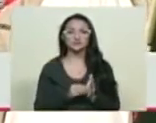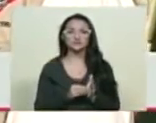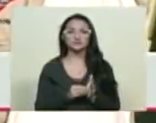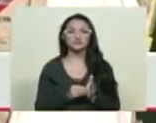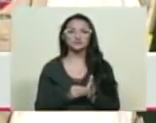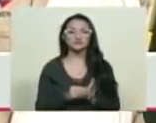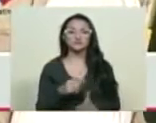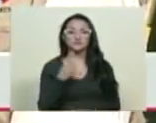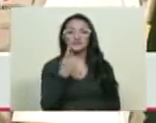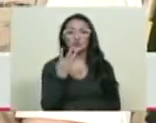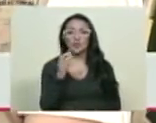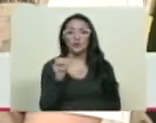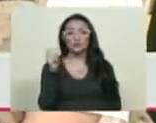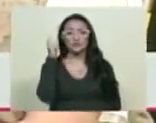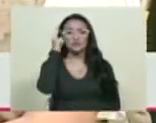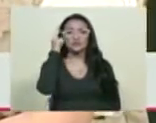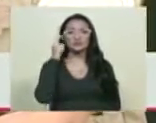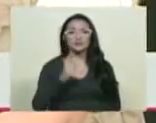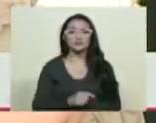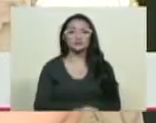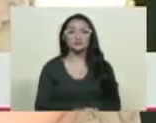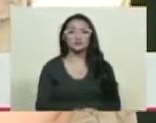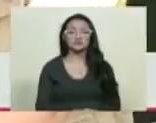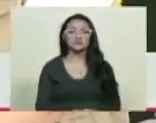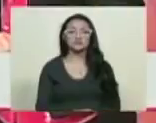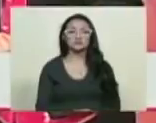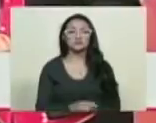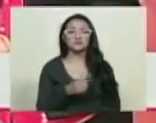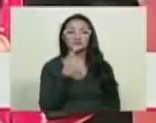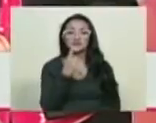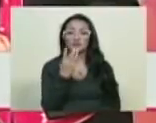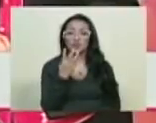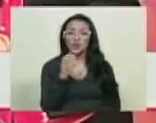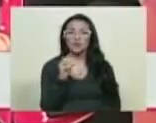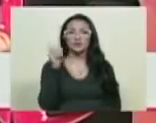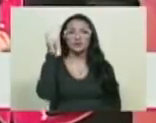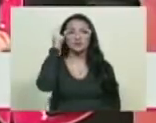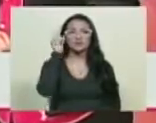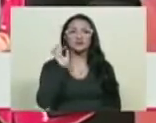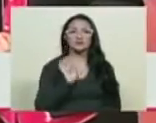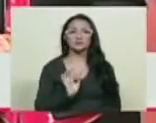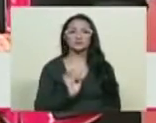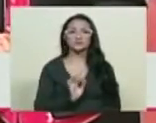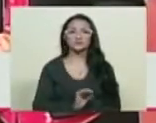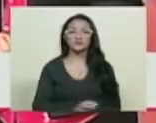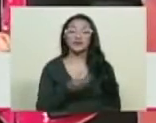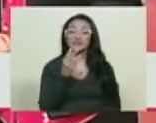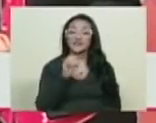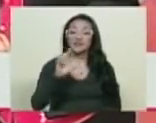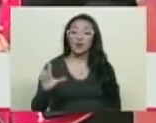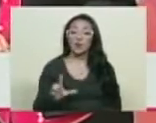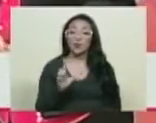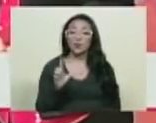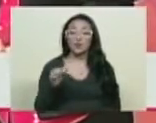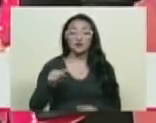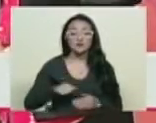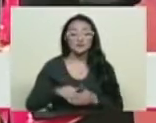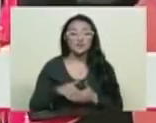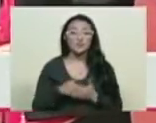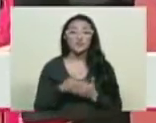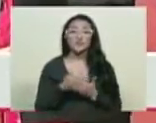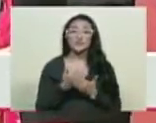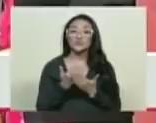140 días 140 días el 30 de julio aquí amanecimos